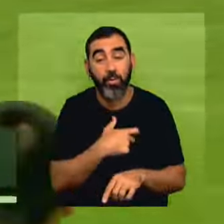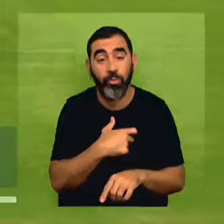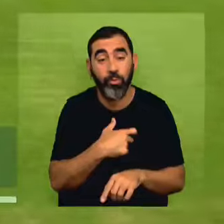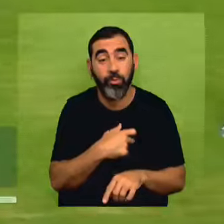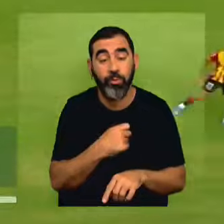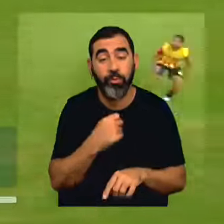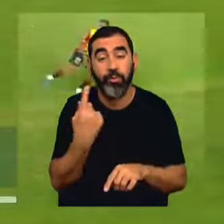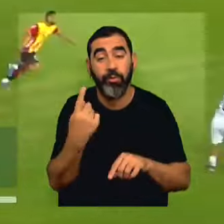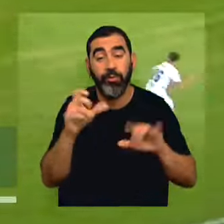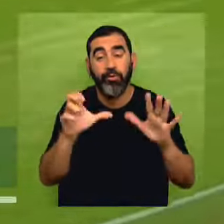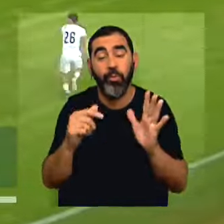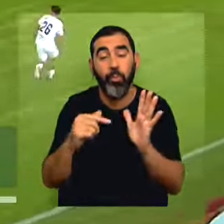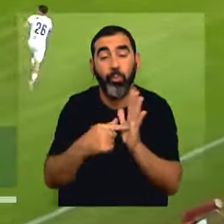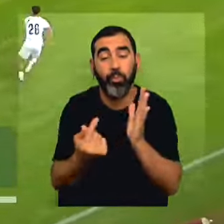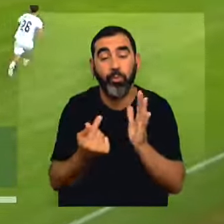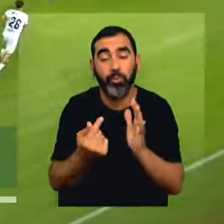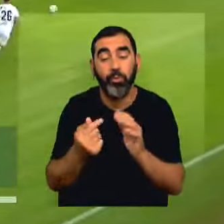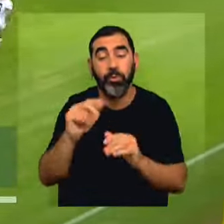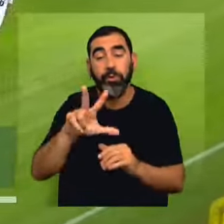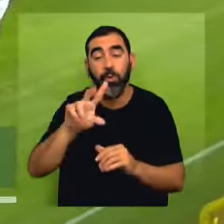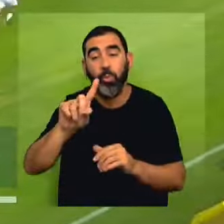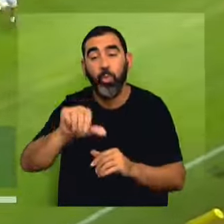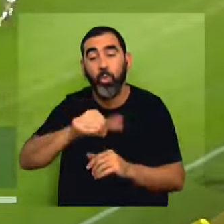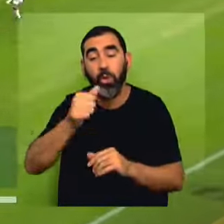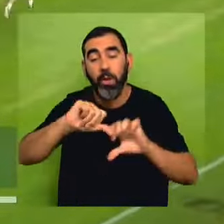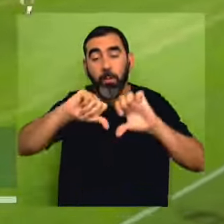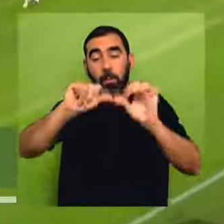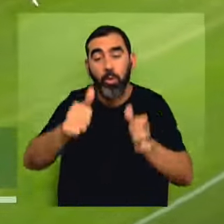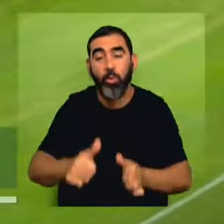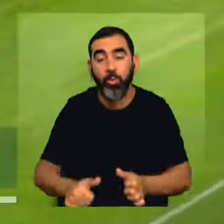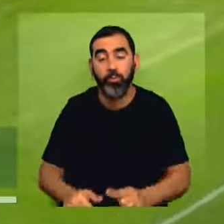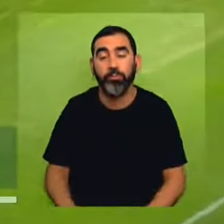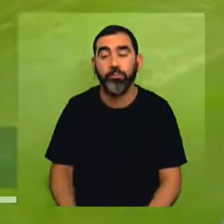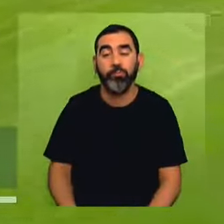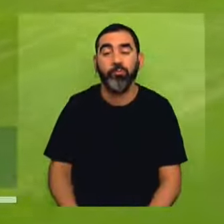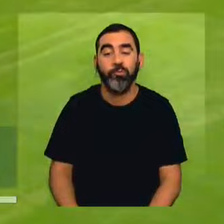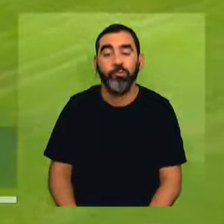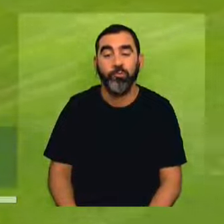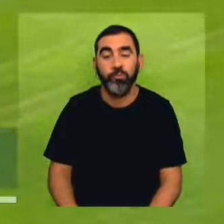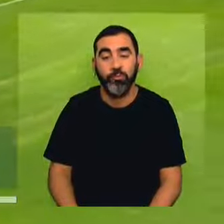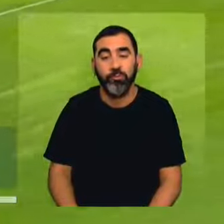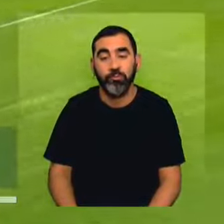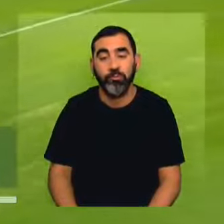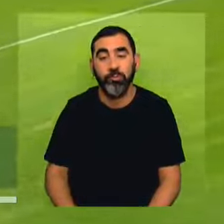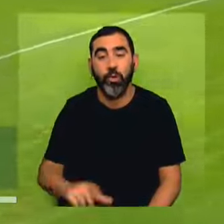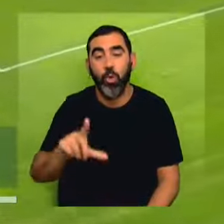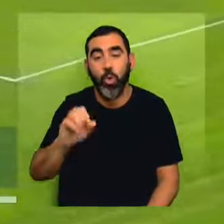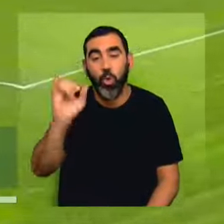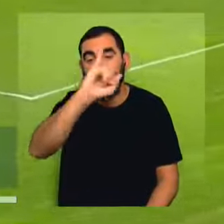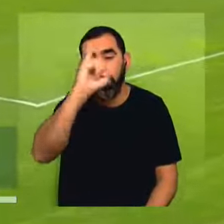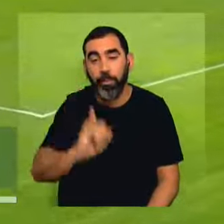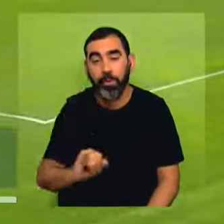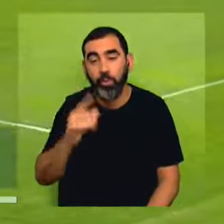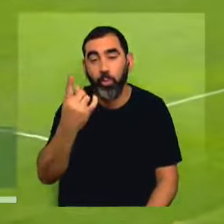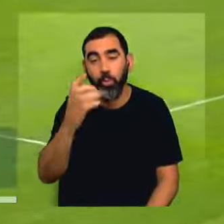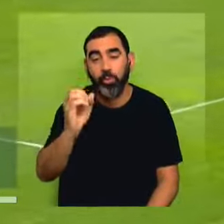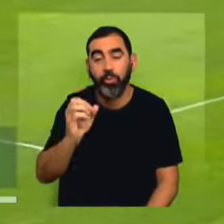tienen 16 le ganó 3 a 1 deportivo Maldonado jugando en su casa en el Abraham paladino Franco López a los 14 de la primera